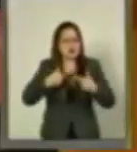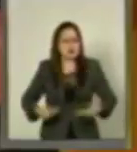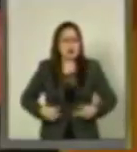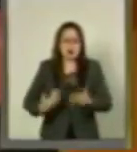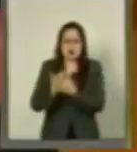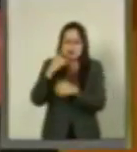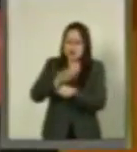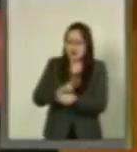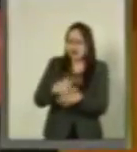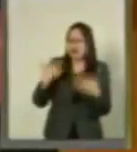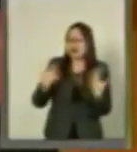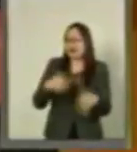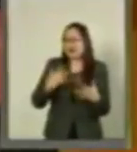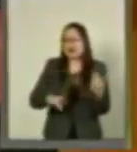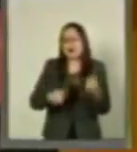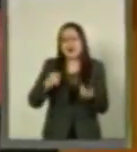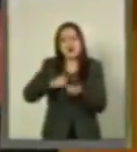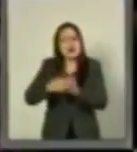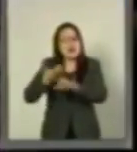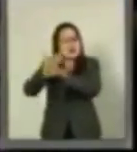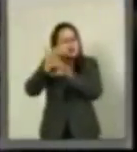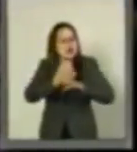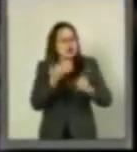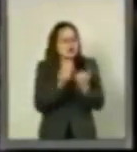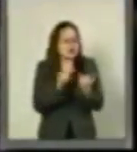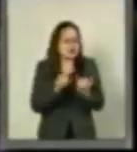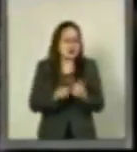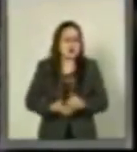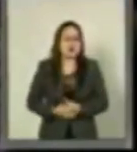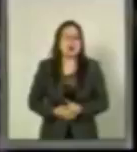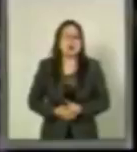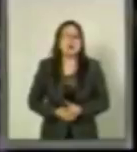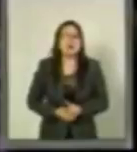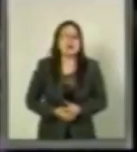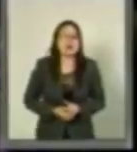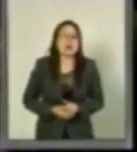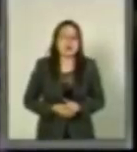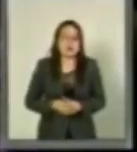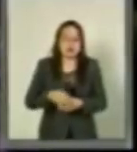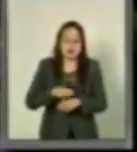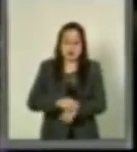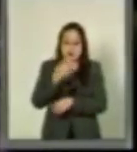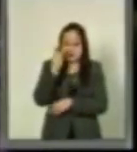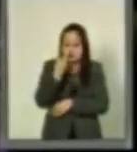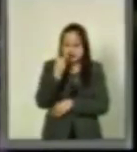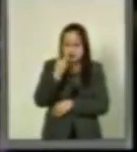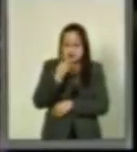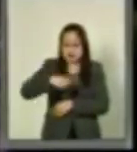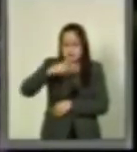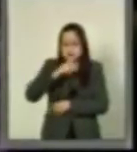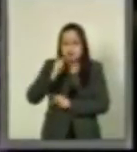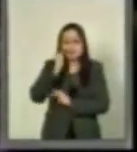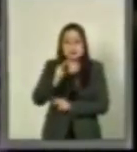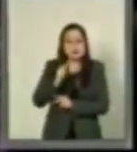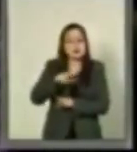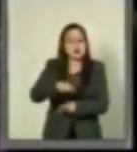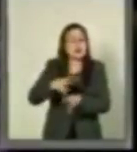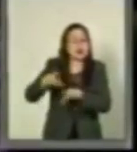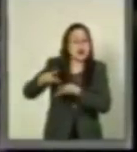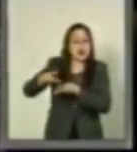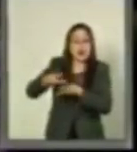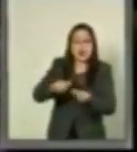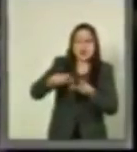nacional y de las entidades federativas. En este marco, verificamos que los recursos del presupuesto de egresos